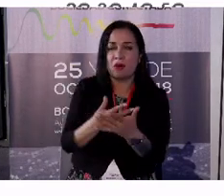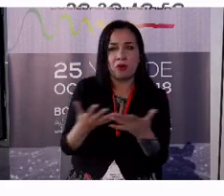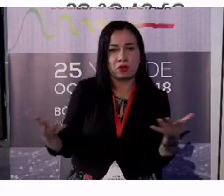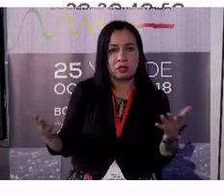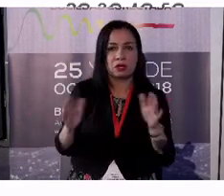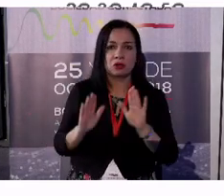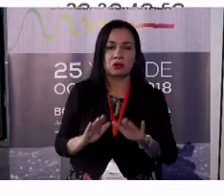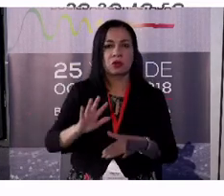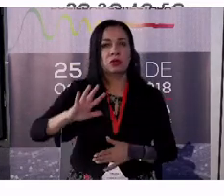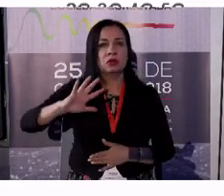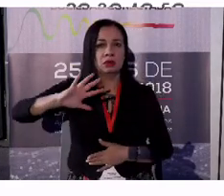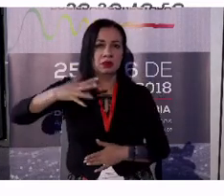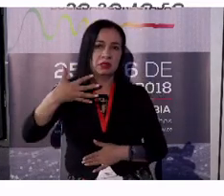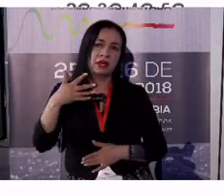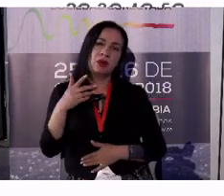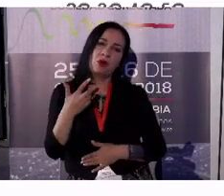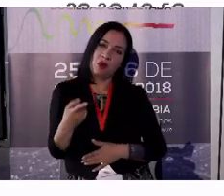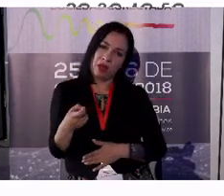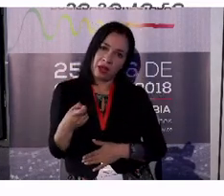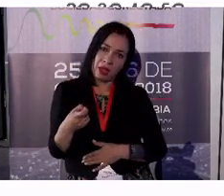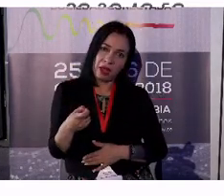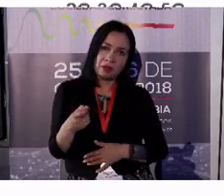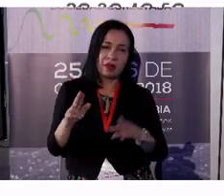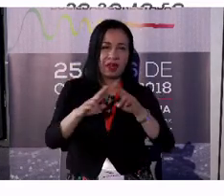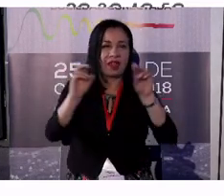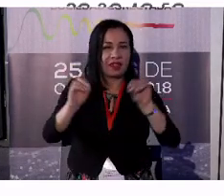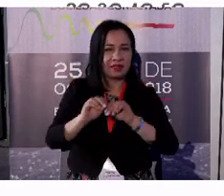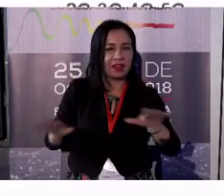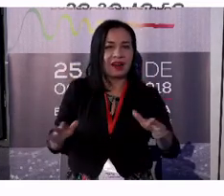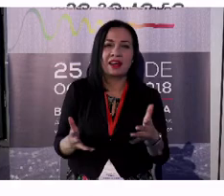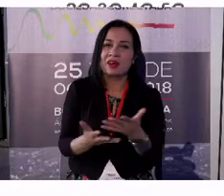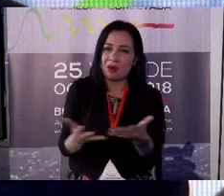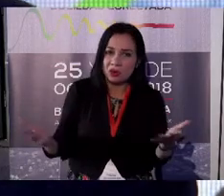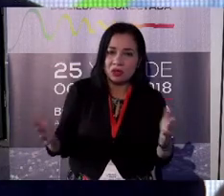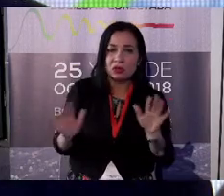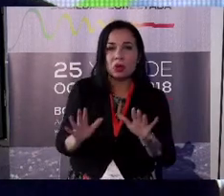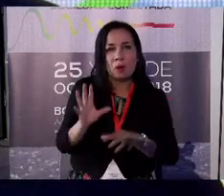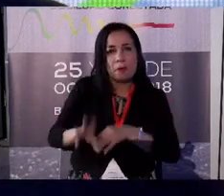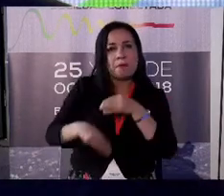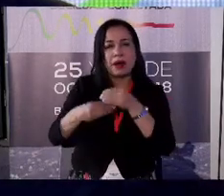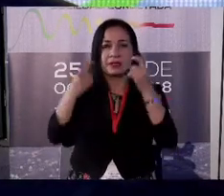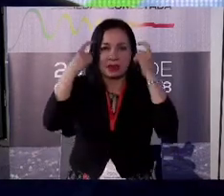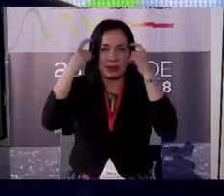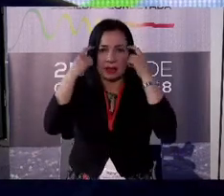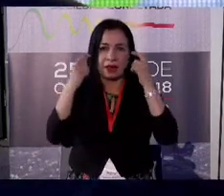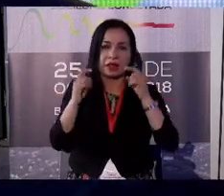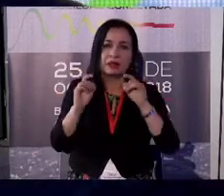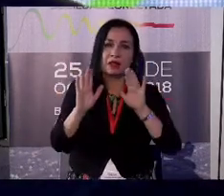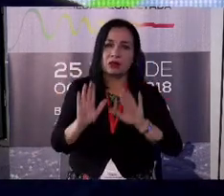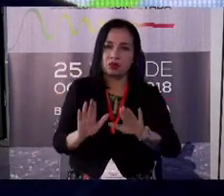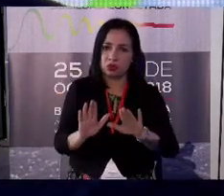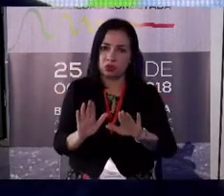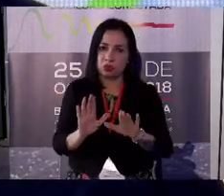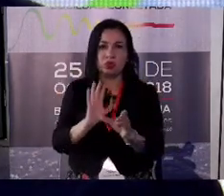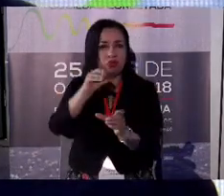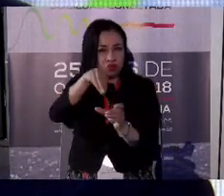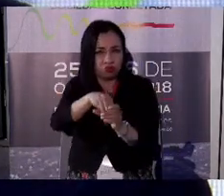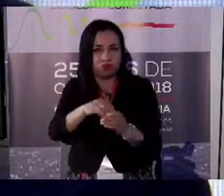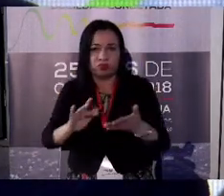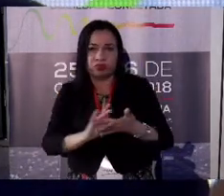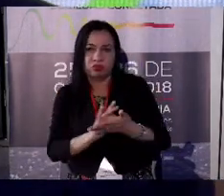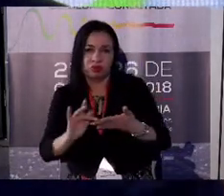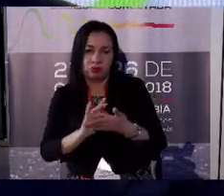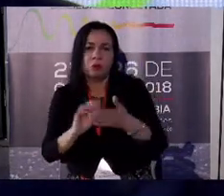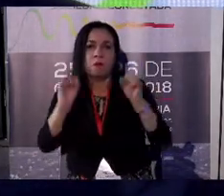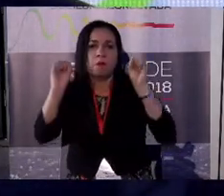con 5G y el Internet de las Cosas se puede tener, sumado a la inteligencia artificial, se puede tener lo que llamamos una conectividad